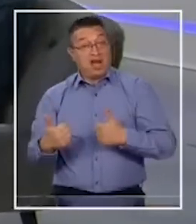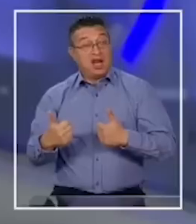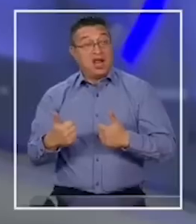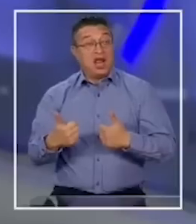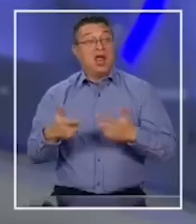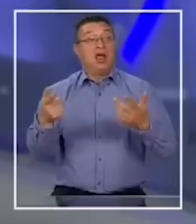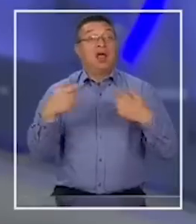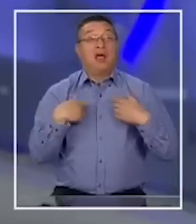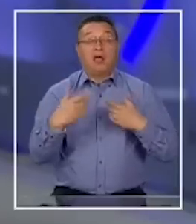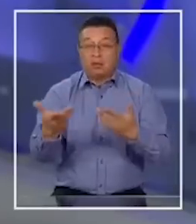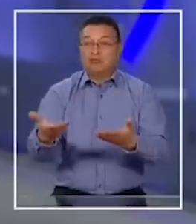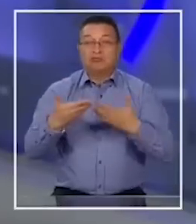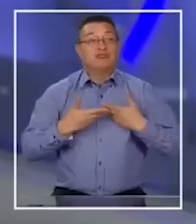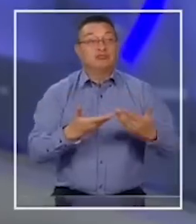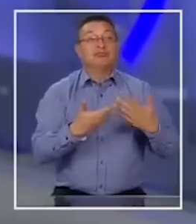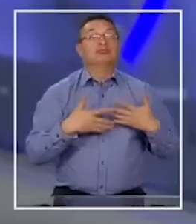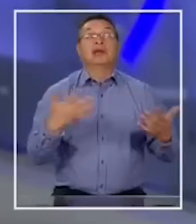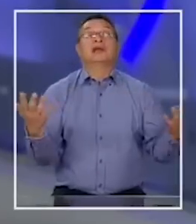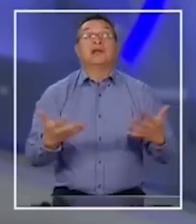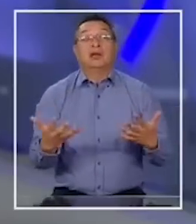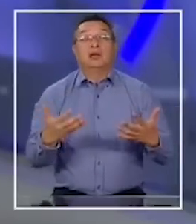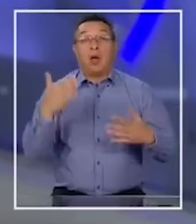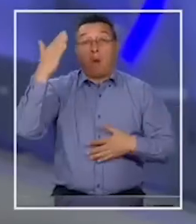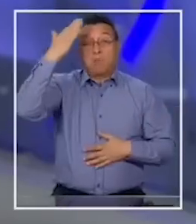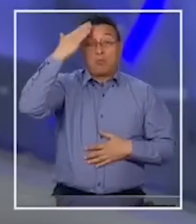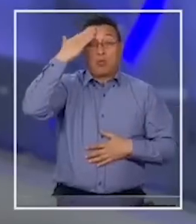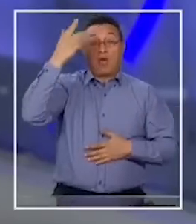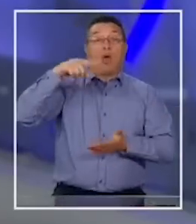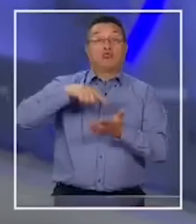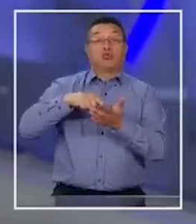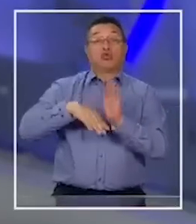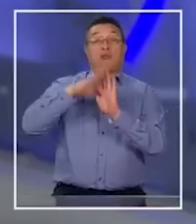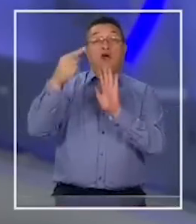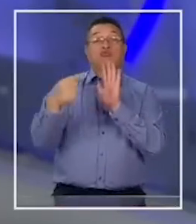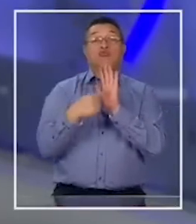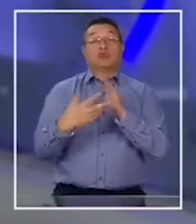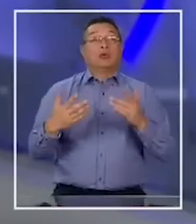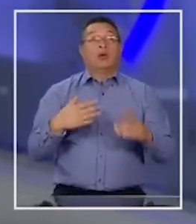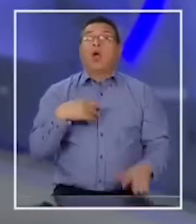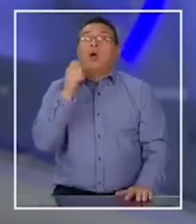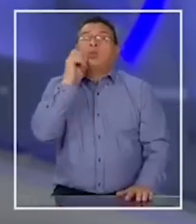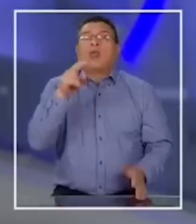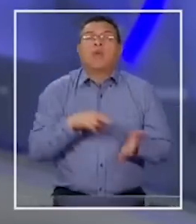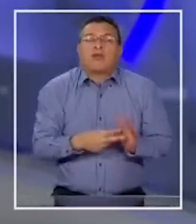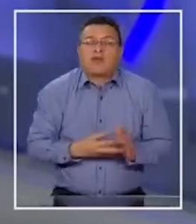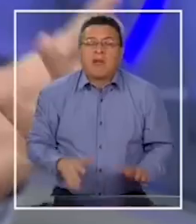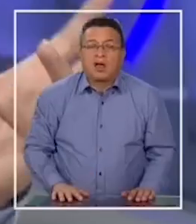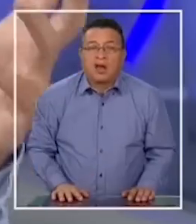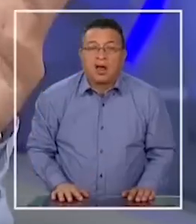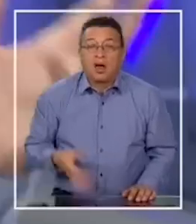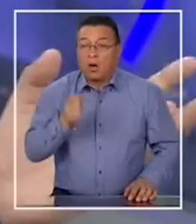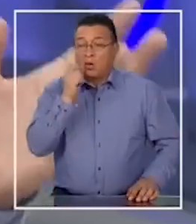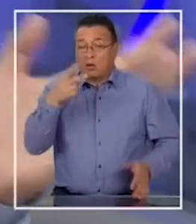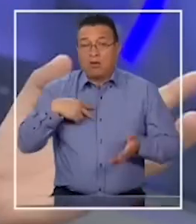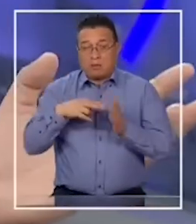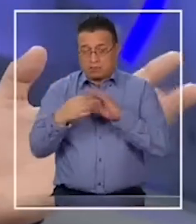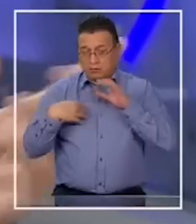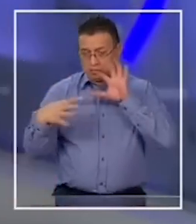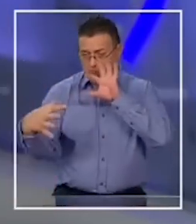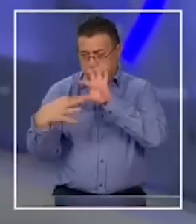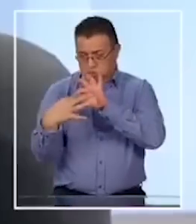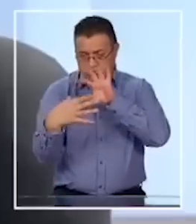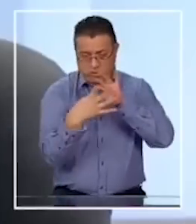recibe la retribución a través de la popularidad por supuesto Cuál es el drama que uno sintoniza con lo que la gente